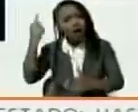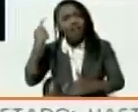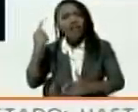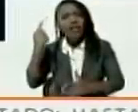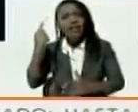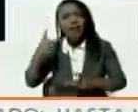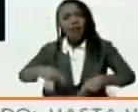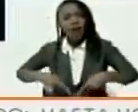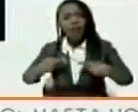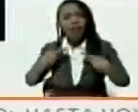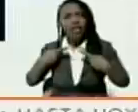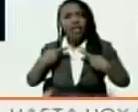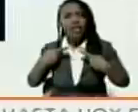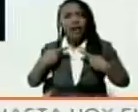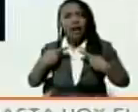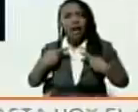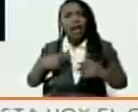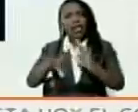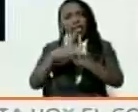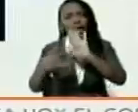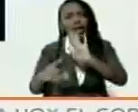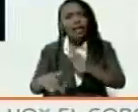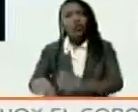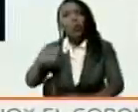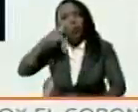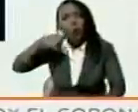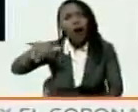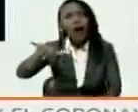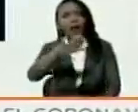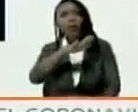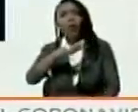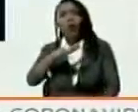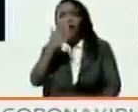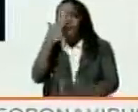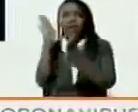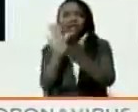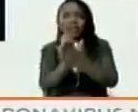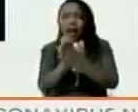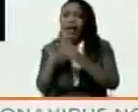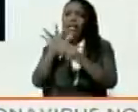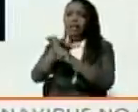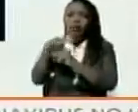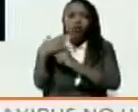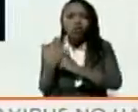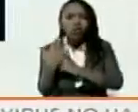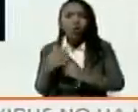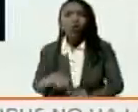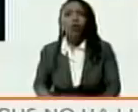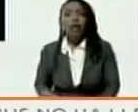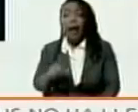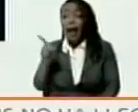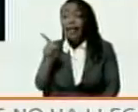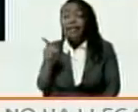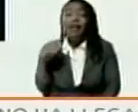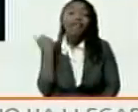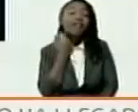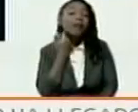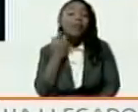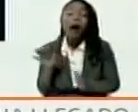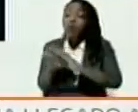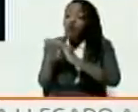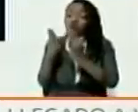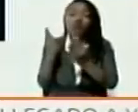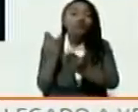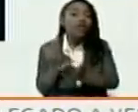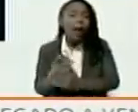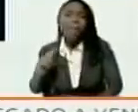vida, el derecho del pueblo a enfrentar una situación que es una pandemia mundial,